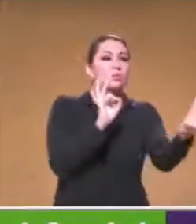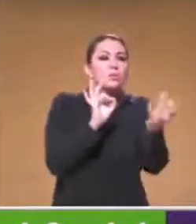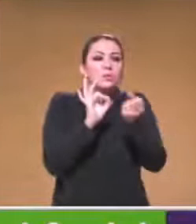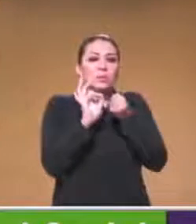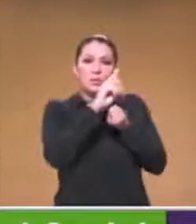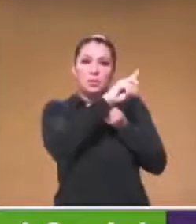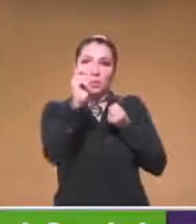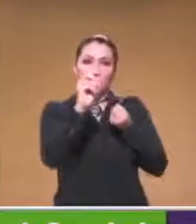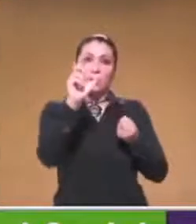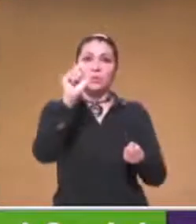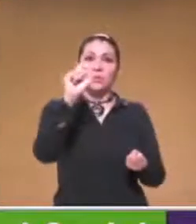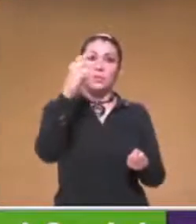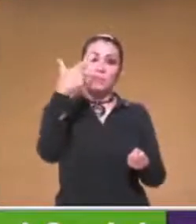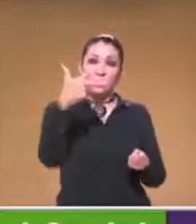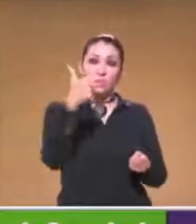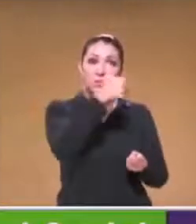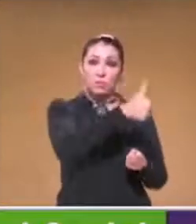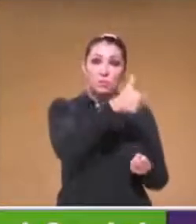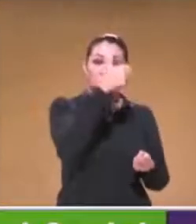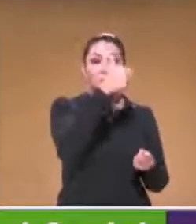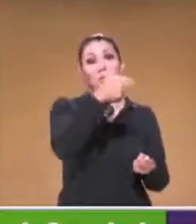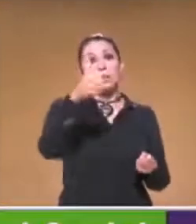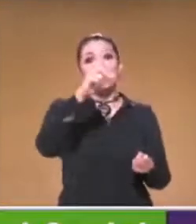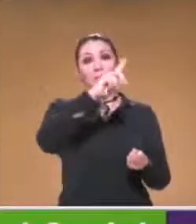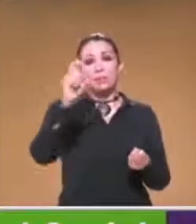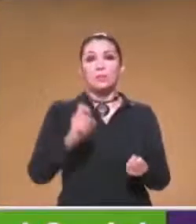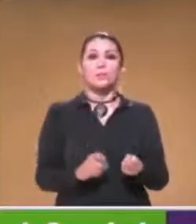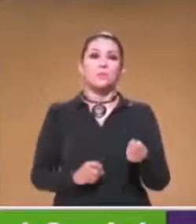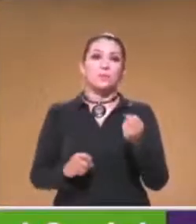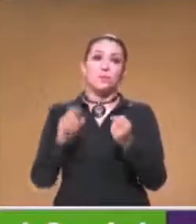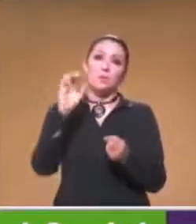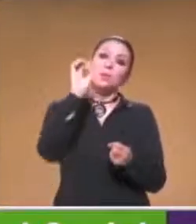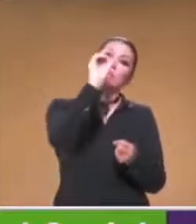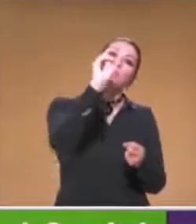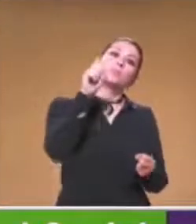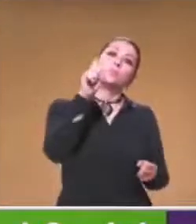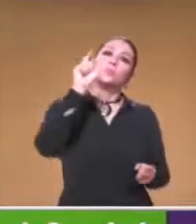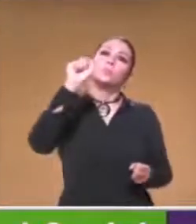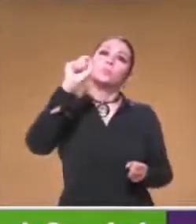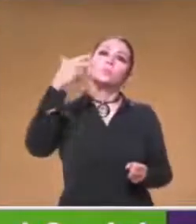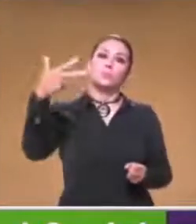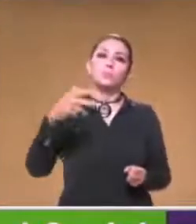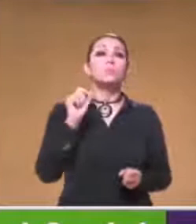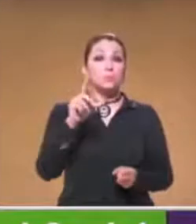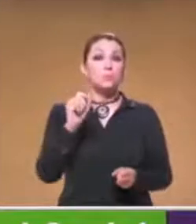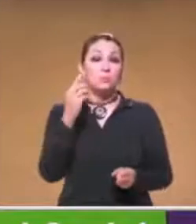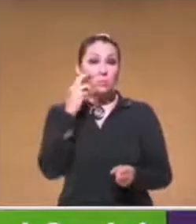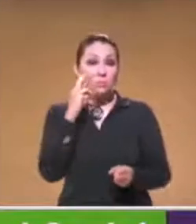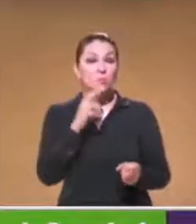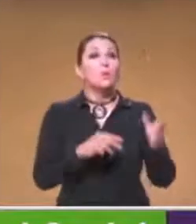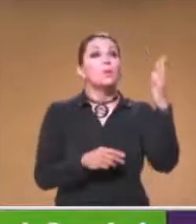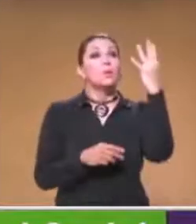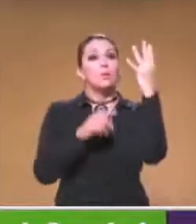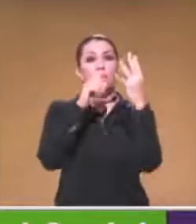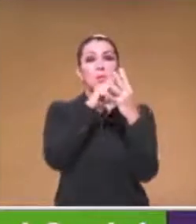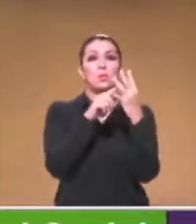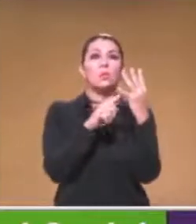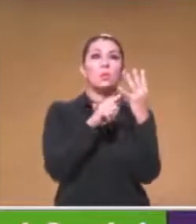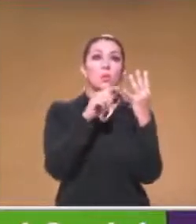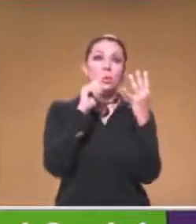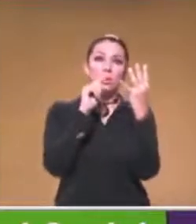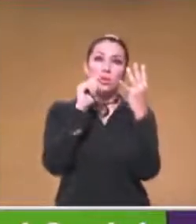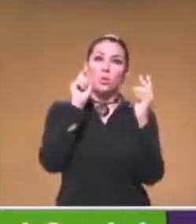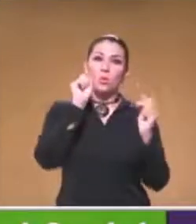hacer la división nos quedaría 0.28. También tenemos 4.5%. Ahí me